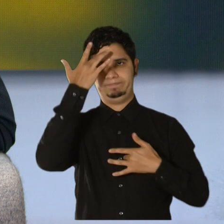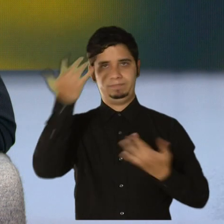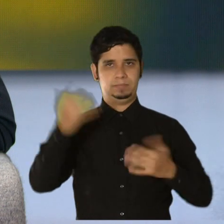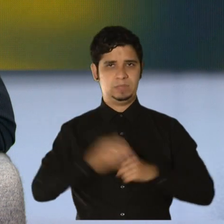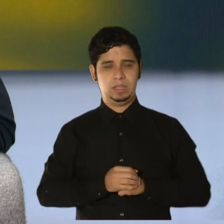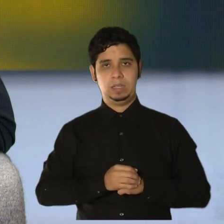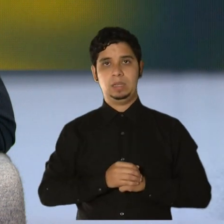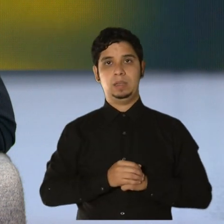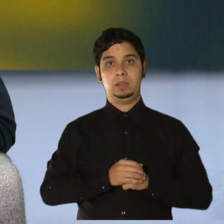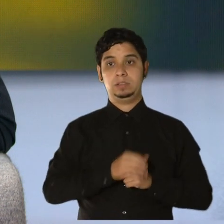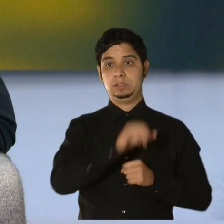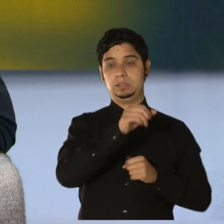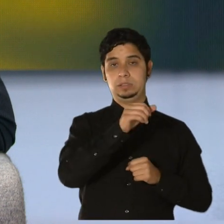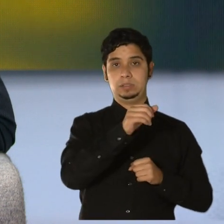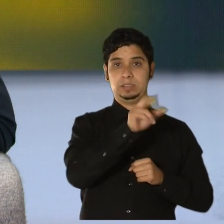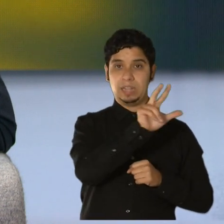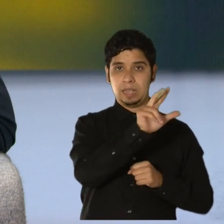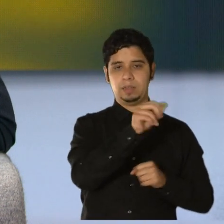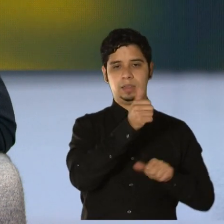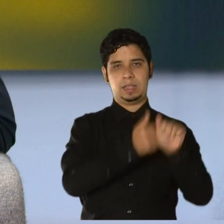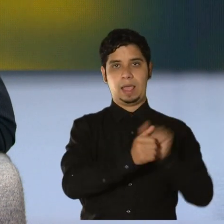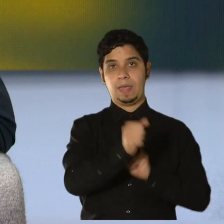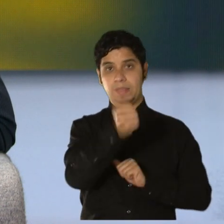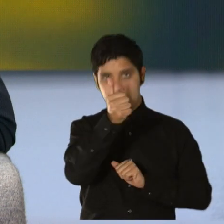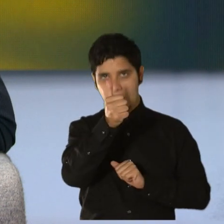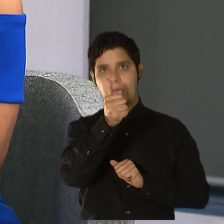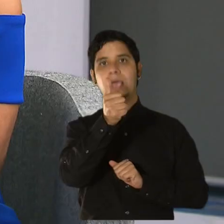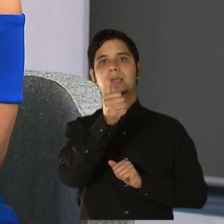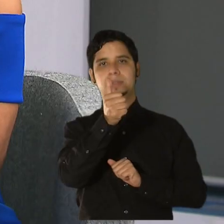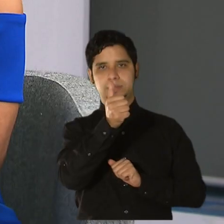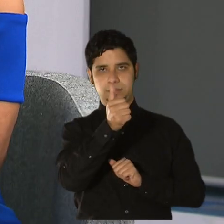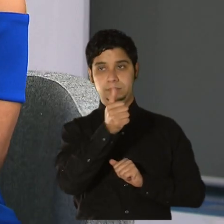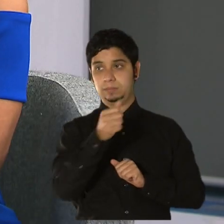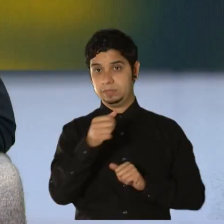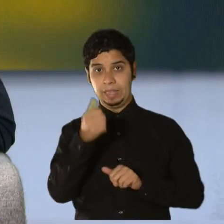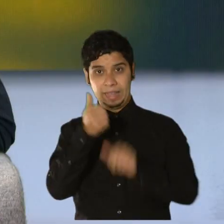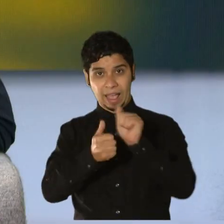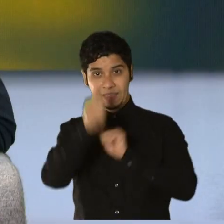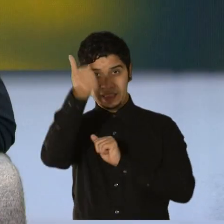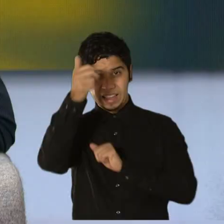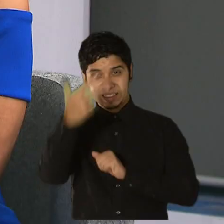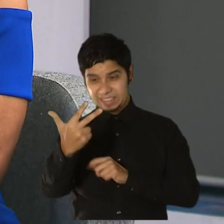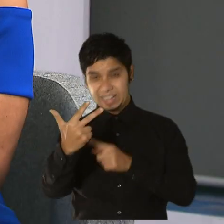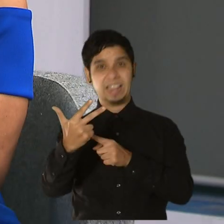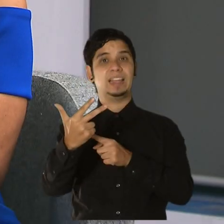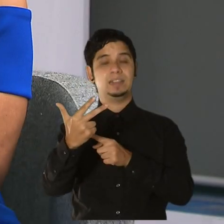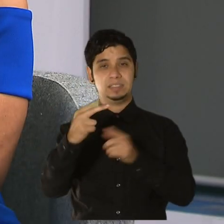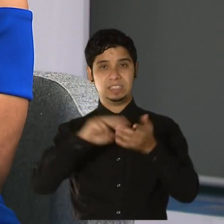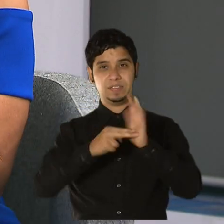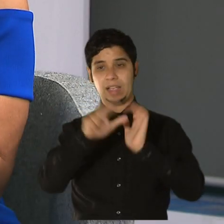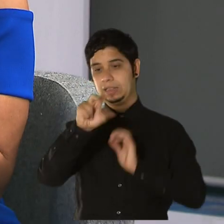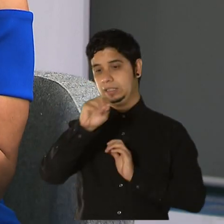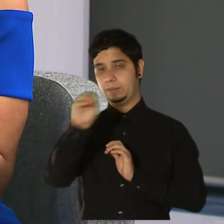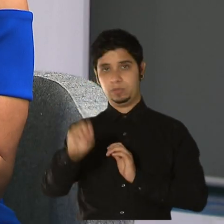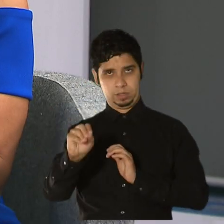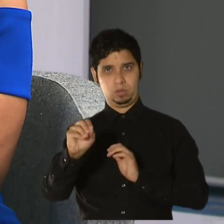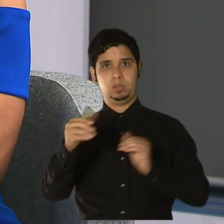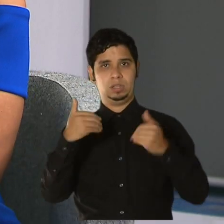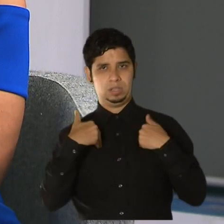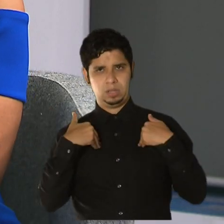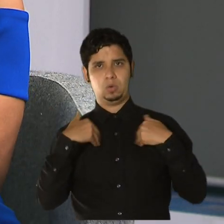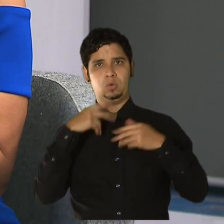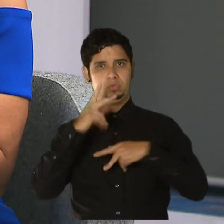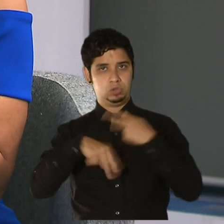10 personas en Puerto Rico hacen algún tipo de uso de sustancias. 3 de cada 10. O sea, que un 30% de la población tiene algún tipo